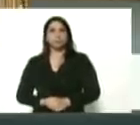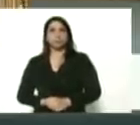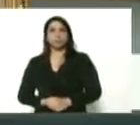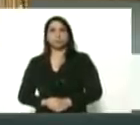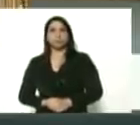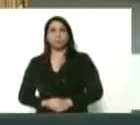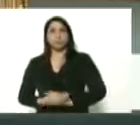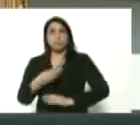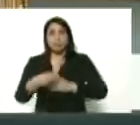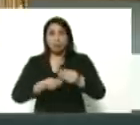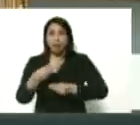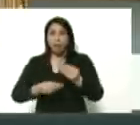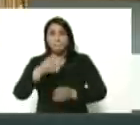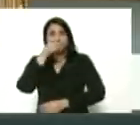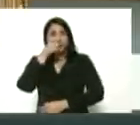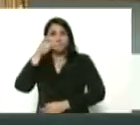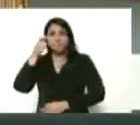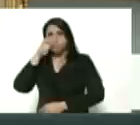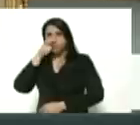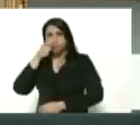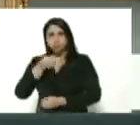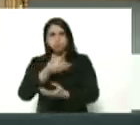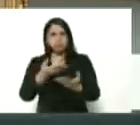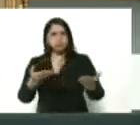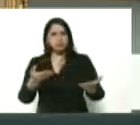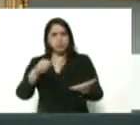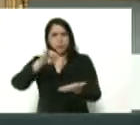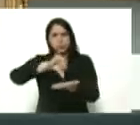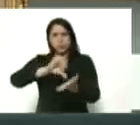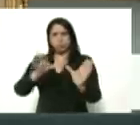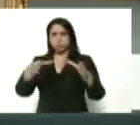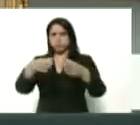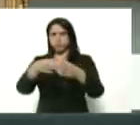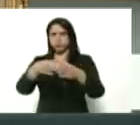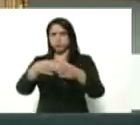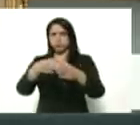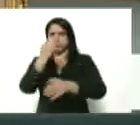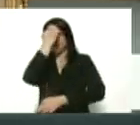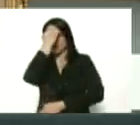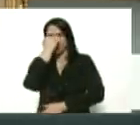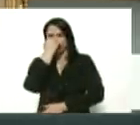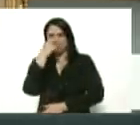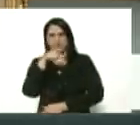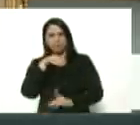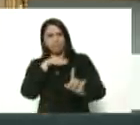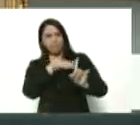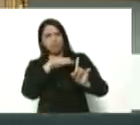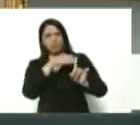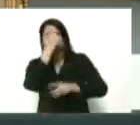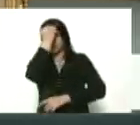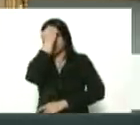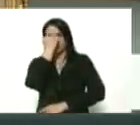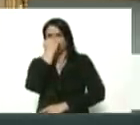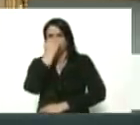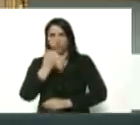hacerle seguimiento a estos núcleos terroristas, a estas amenazas terroristas.